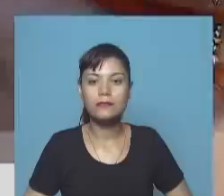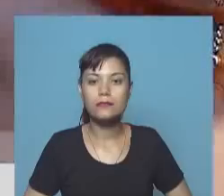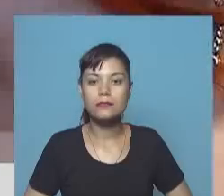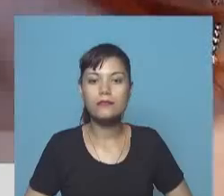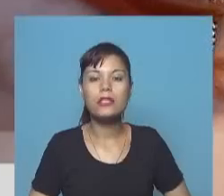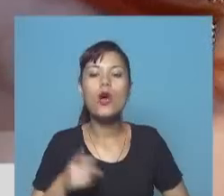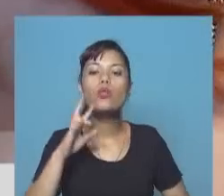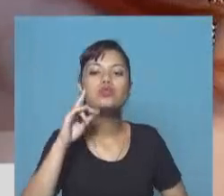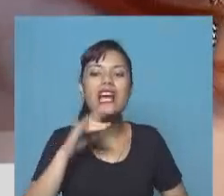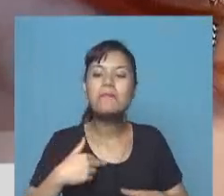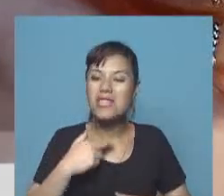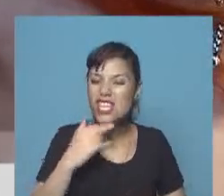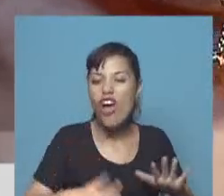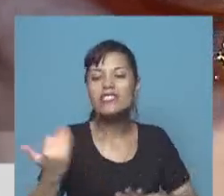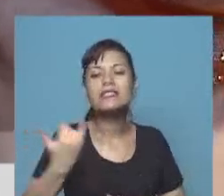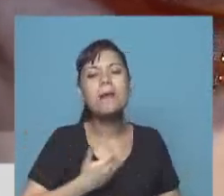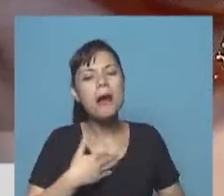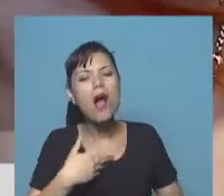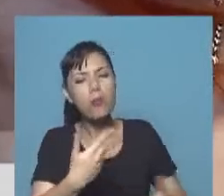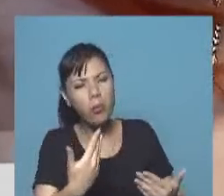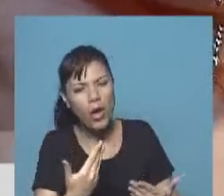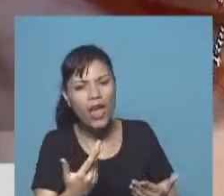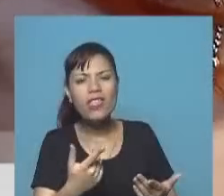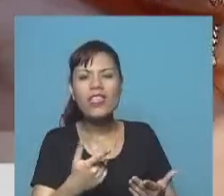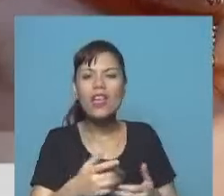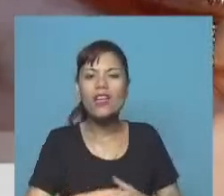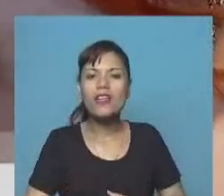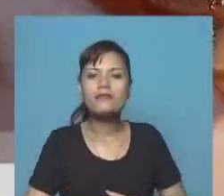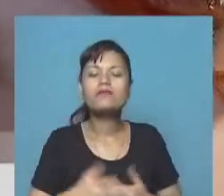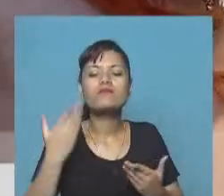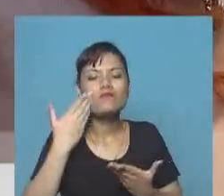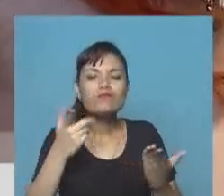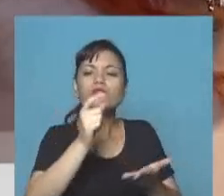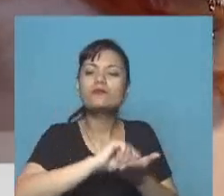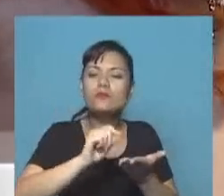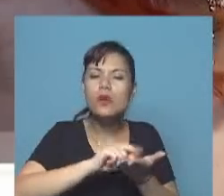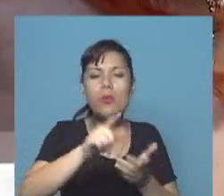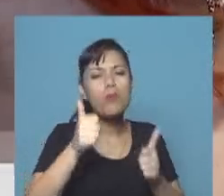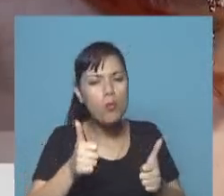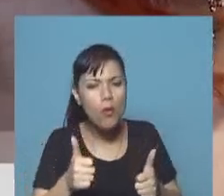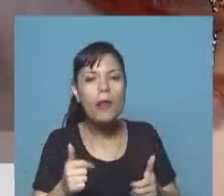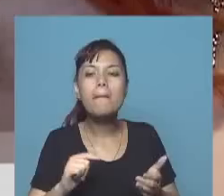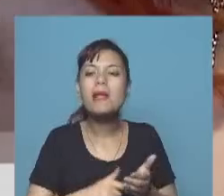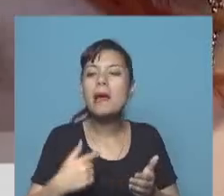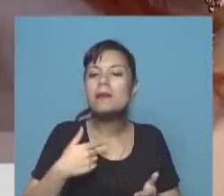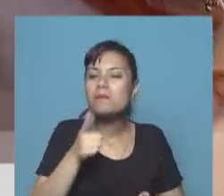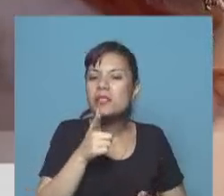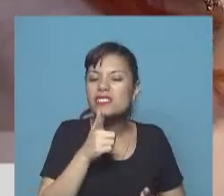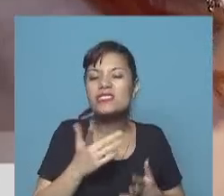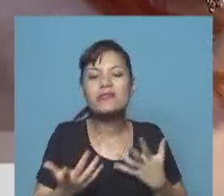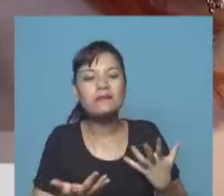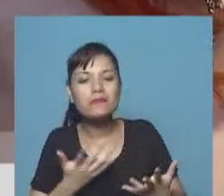él. Gustavo a veces me decía, mamá, vos podés dar a conocer tus cuentos, son buenos y todo eso, pero a mí me parecía era